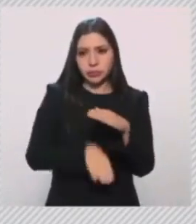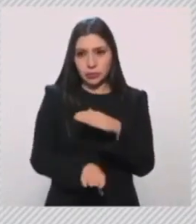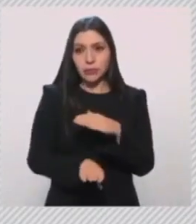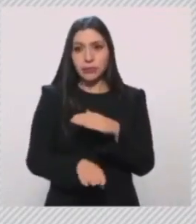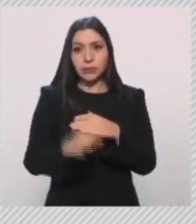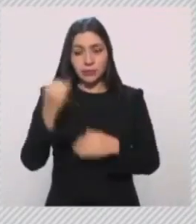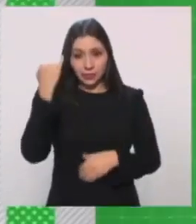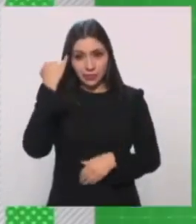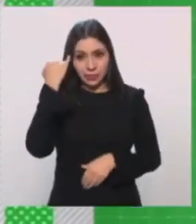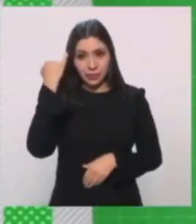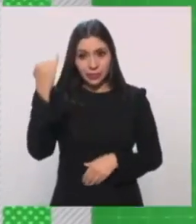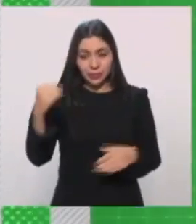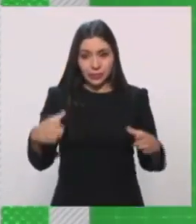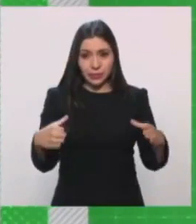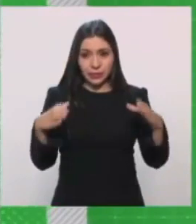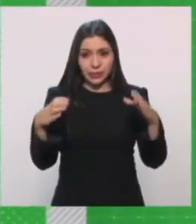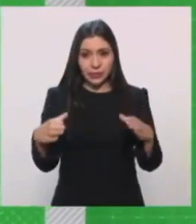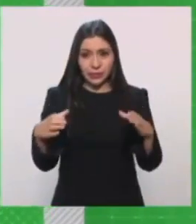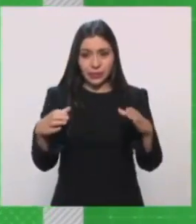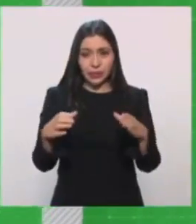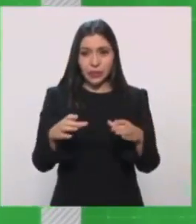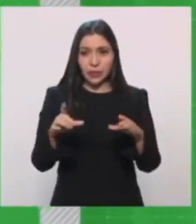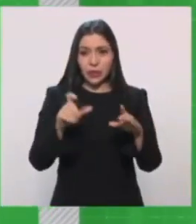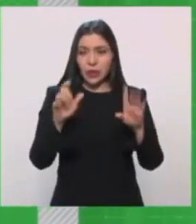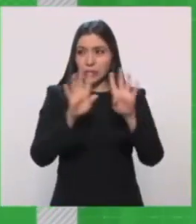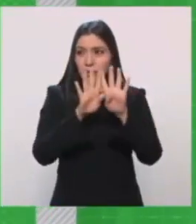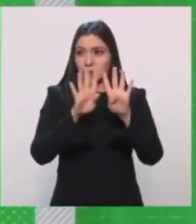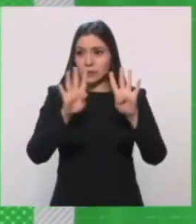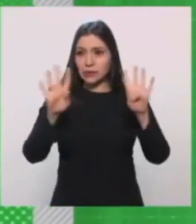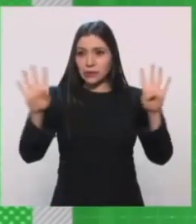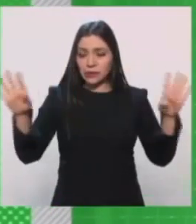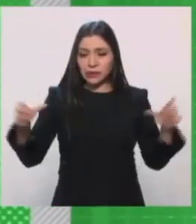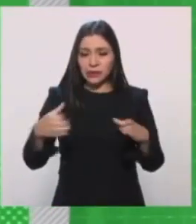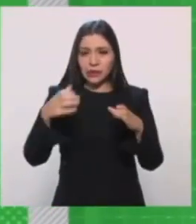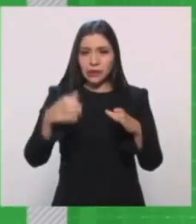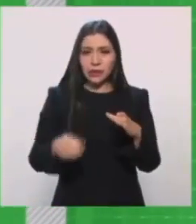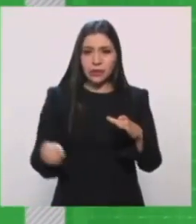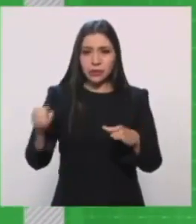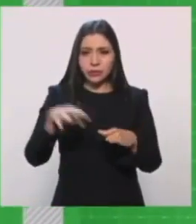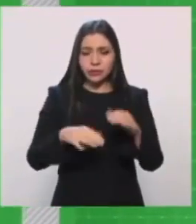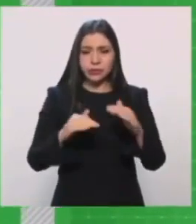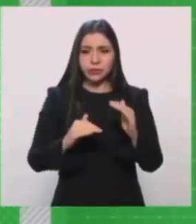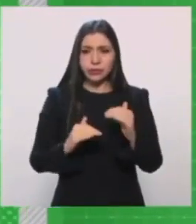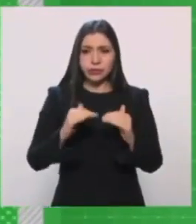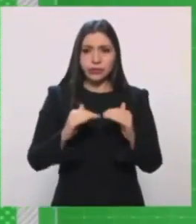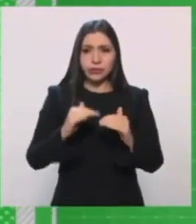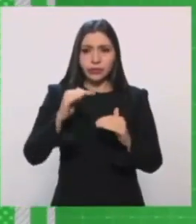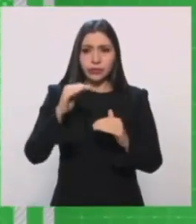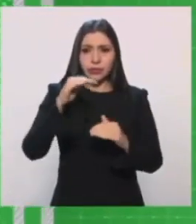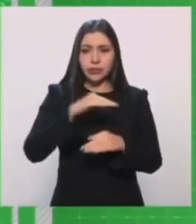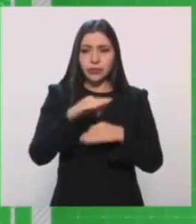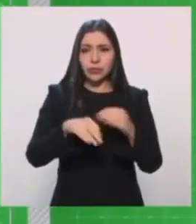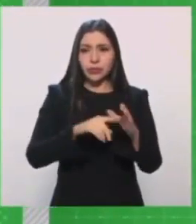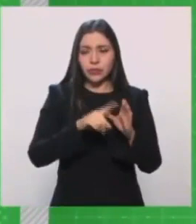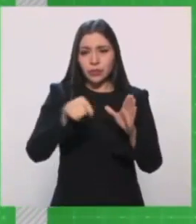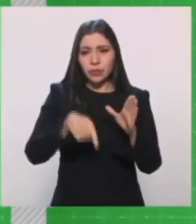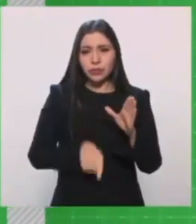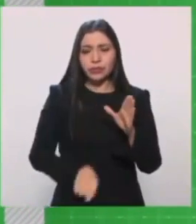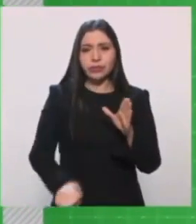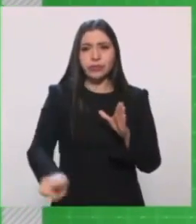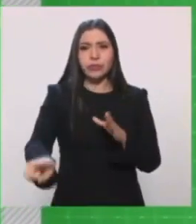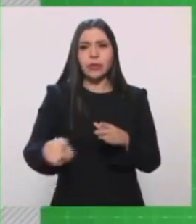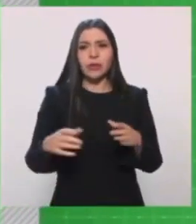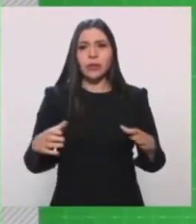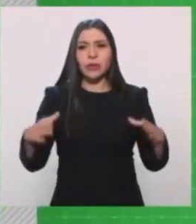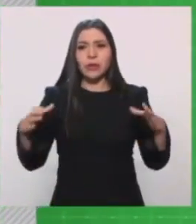imagínate literalmente un agujero en una muralla donde se iba acumulando todo y todo iba a llegar a los fosos, con lo cual los